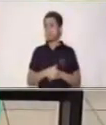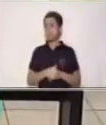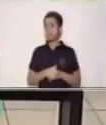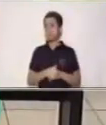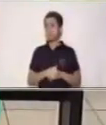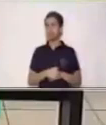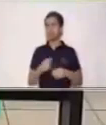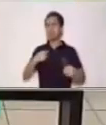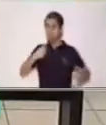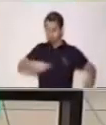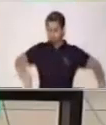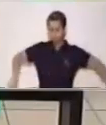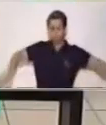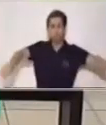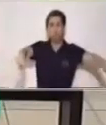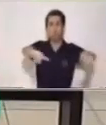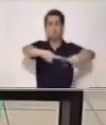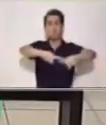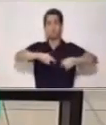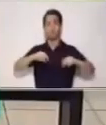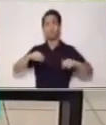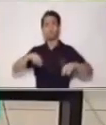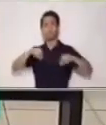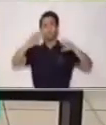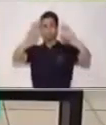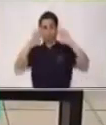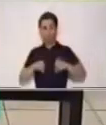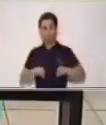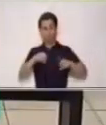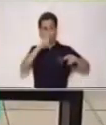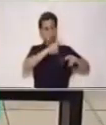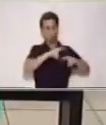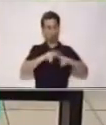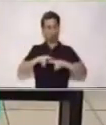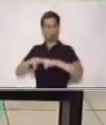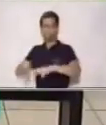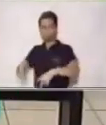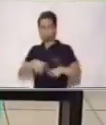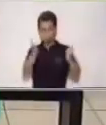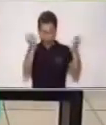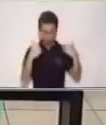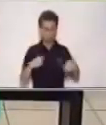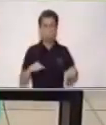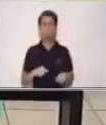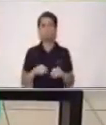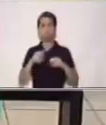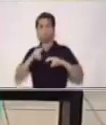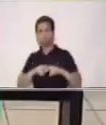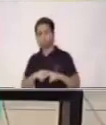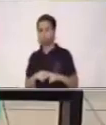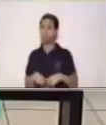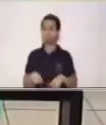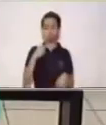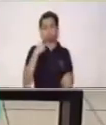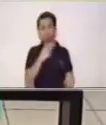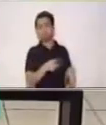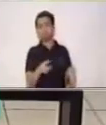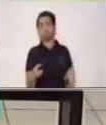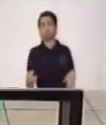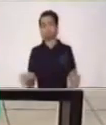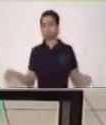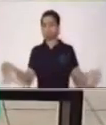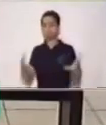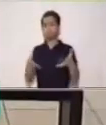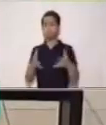un círculo y vamos a turnarnos para ir lanzando nuestro dado. Puedes hacerlo sentadito en el piso, puedes hacerlo también en una